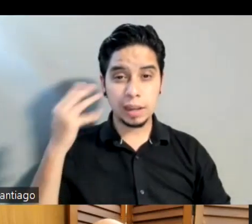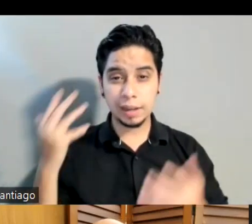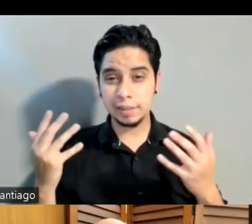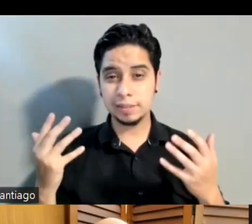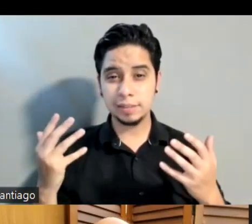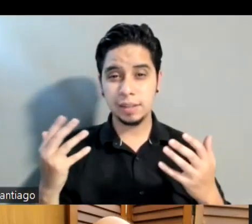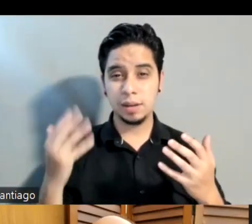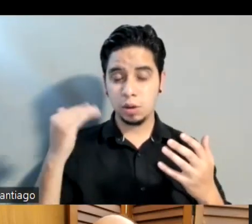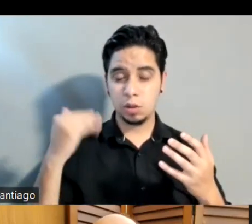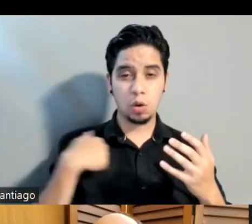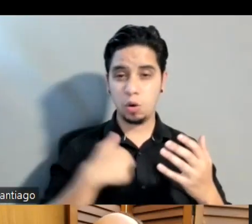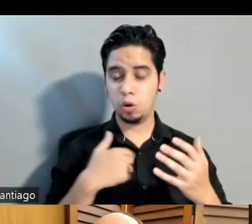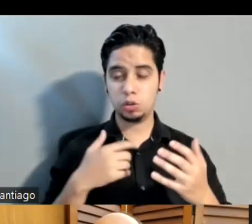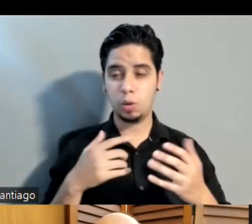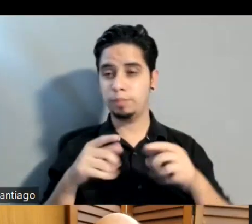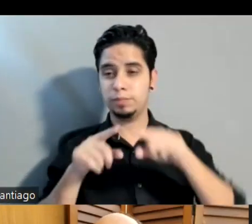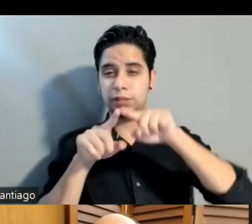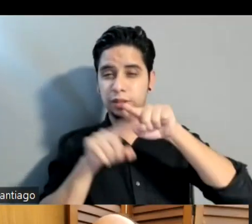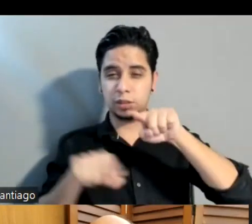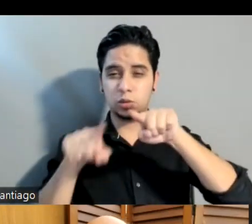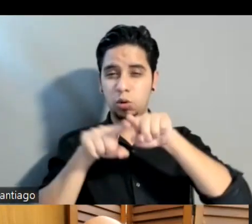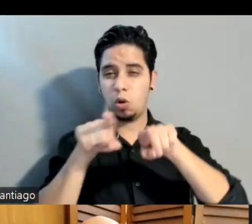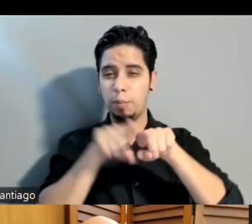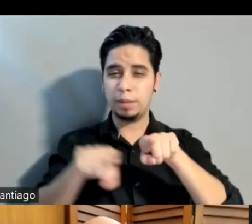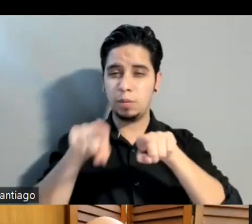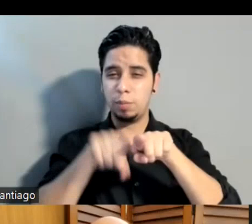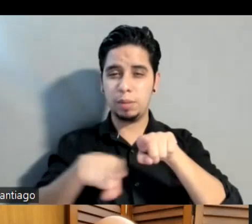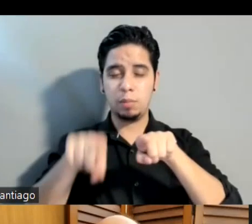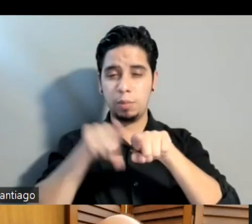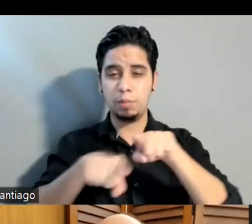porque las estamos repitiendo, estamos cayendo otra vez